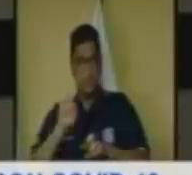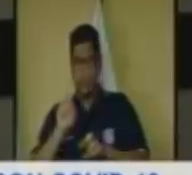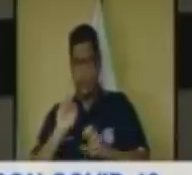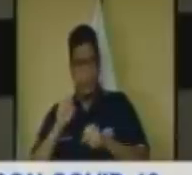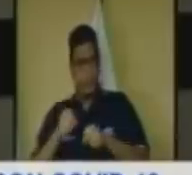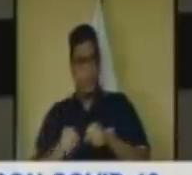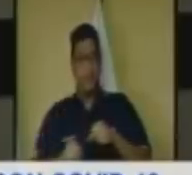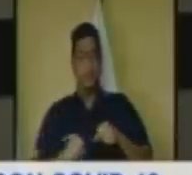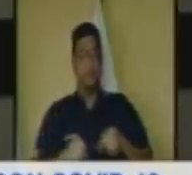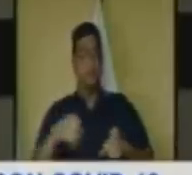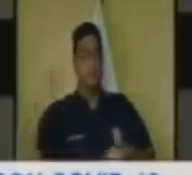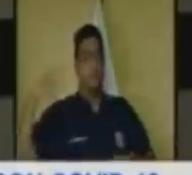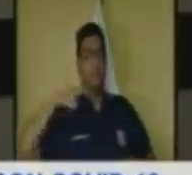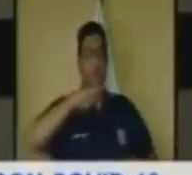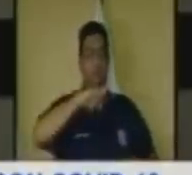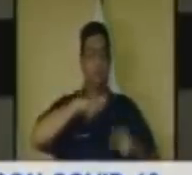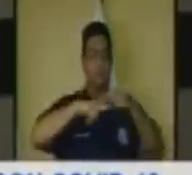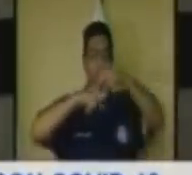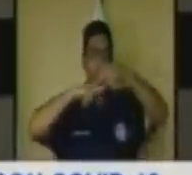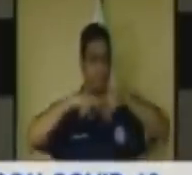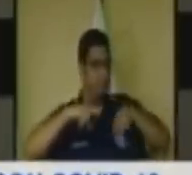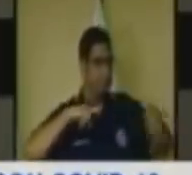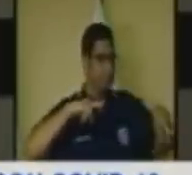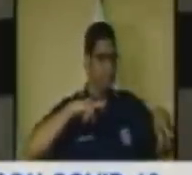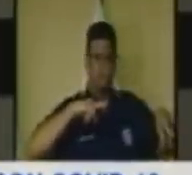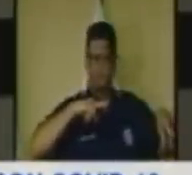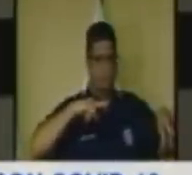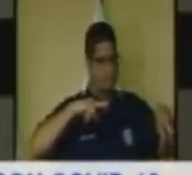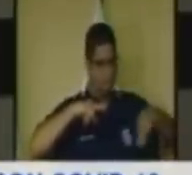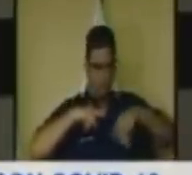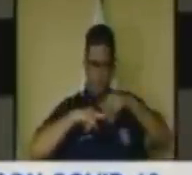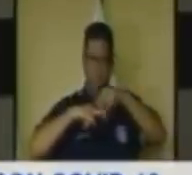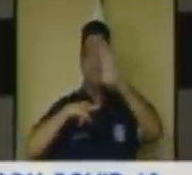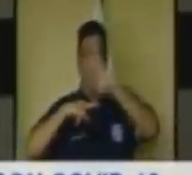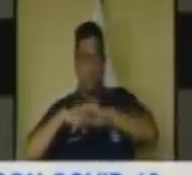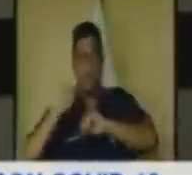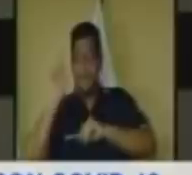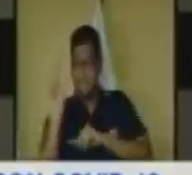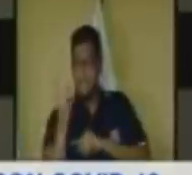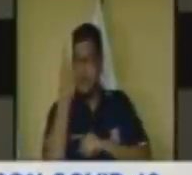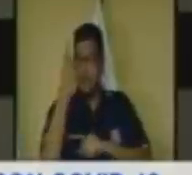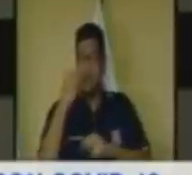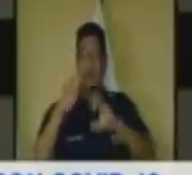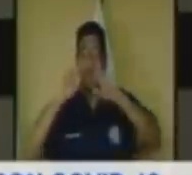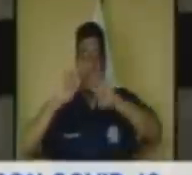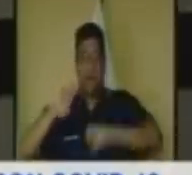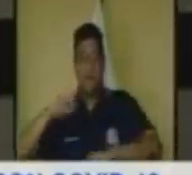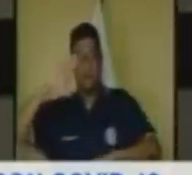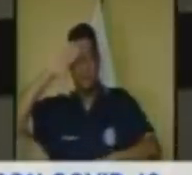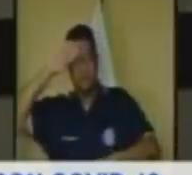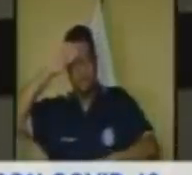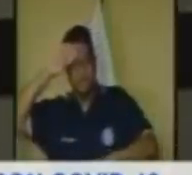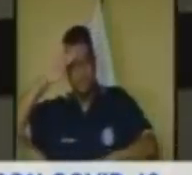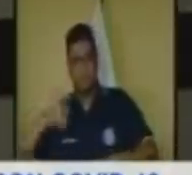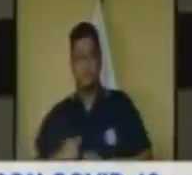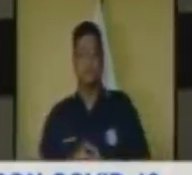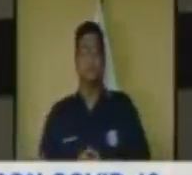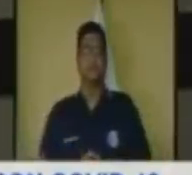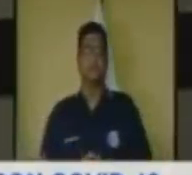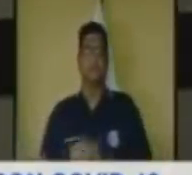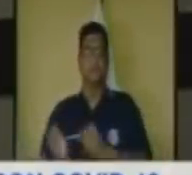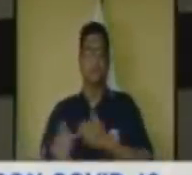la aeronave sin antes haber pasado el proceso de toma de temperatura y de entrega de formulario. Otra indicación es